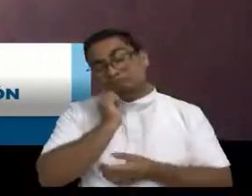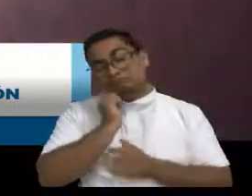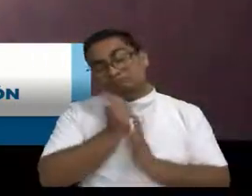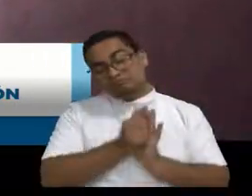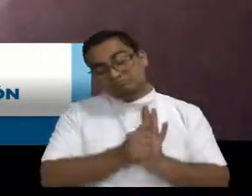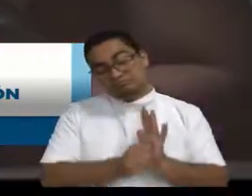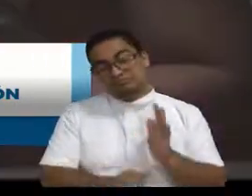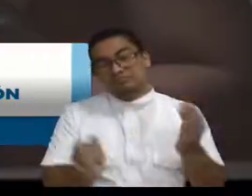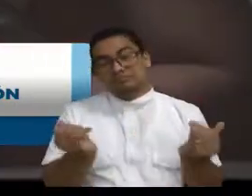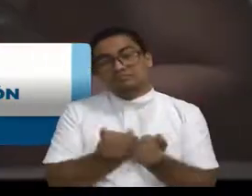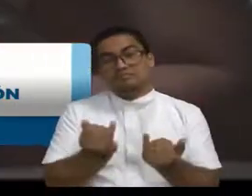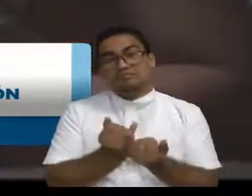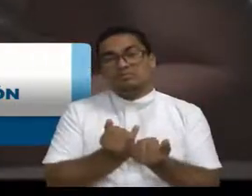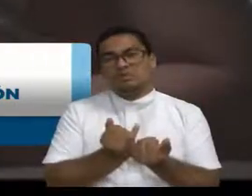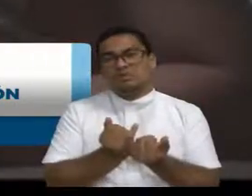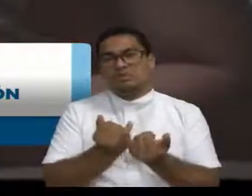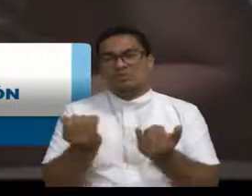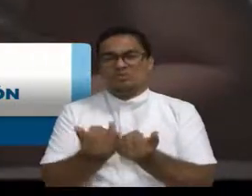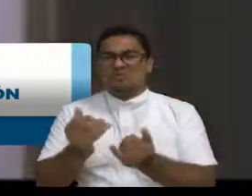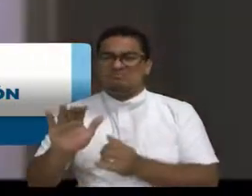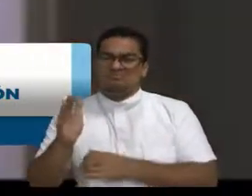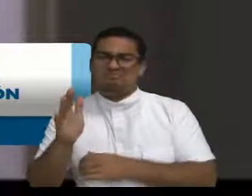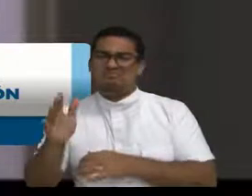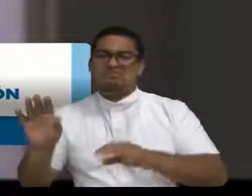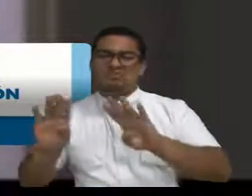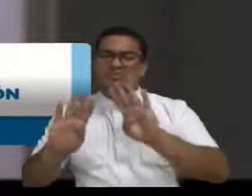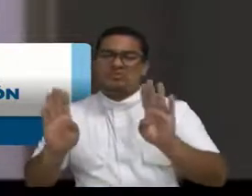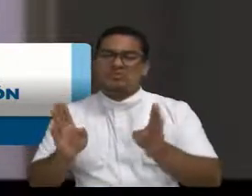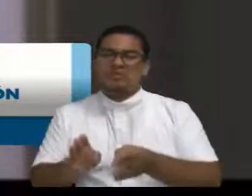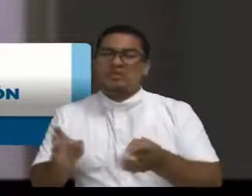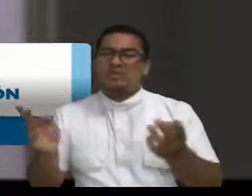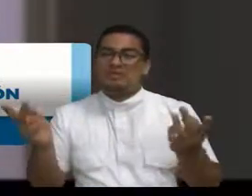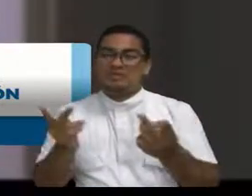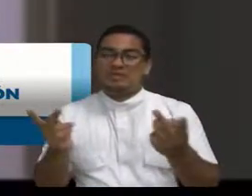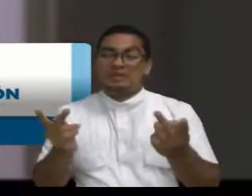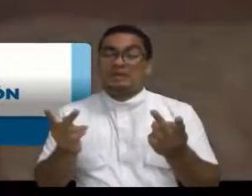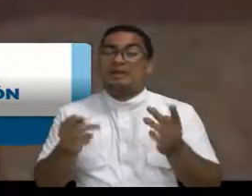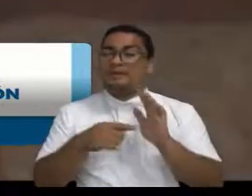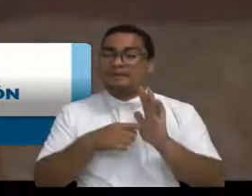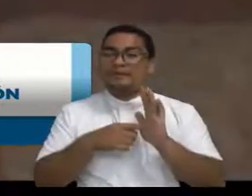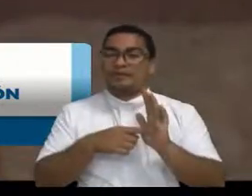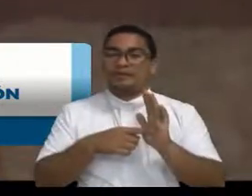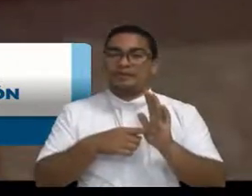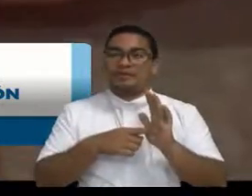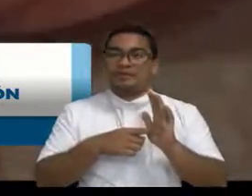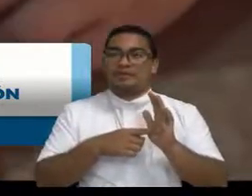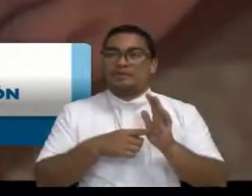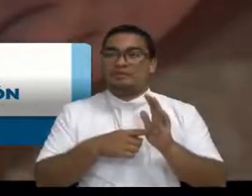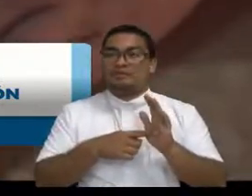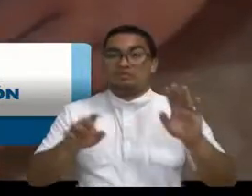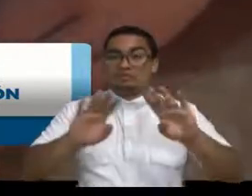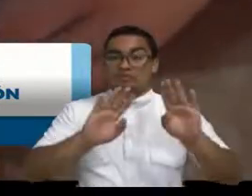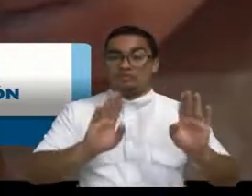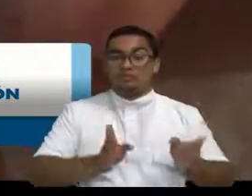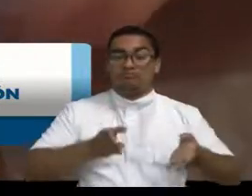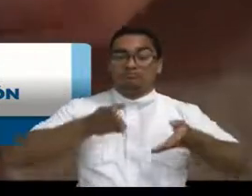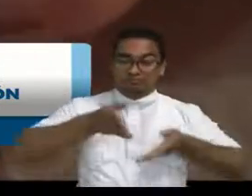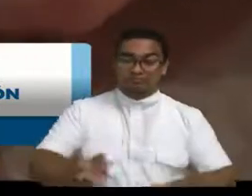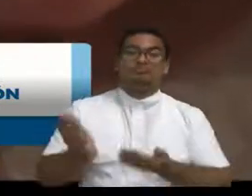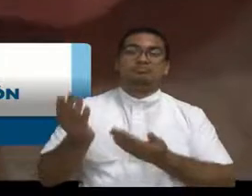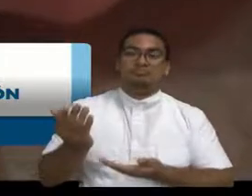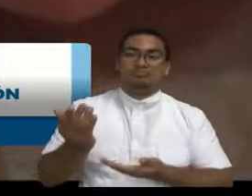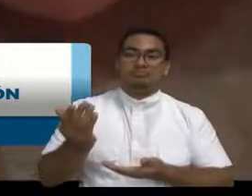lo que viven aquellas mujeres que luego de dar a luz a su bebé, lo han dejado a merced